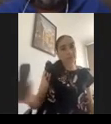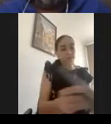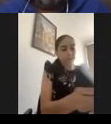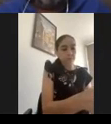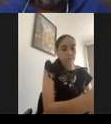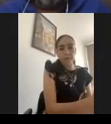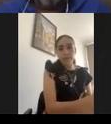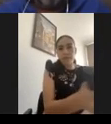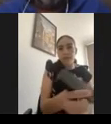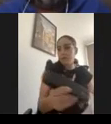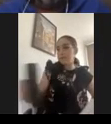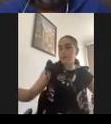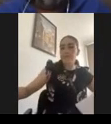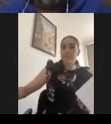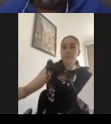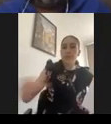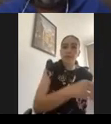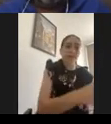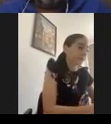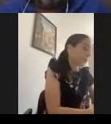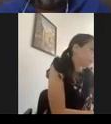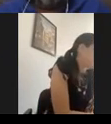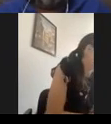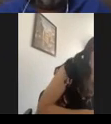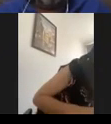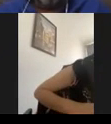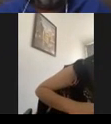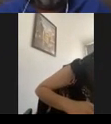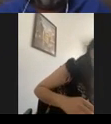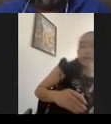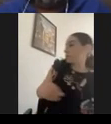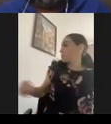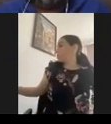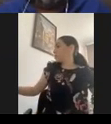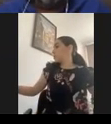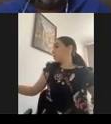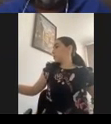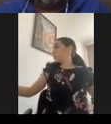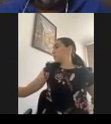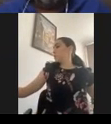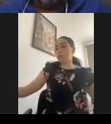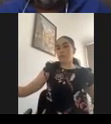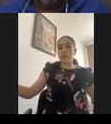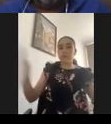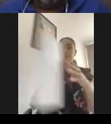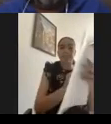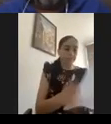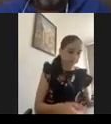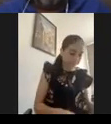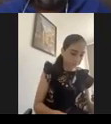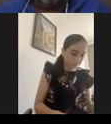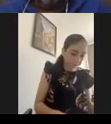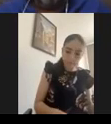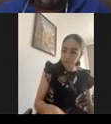complejas. Va a haber unas cosas que, por ejemplo, se pueden ir trabajando paralelamente a otras. Entonces, si ustedes me dicen, ¿por dónde